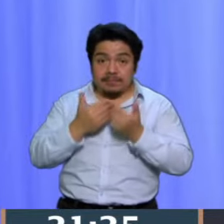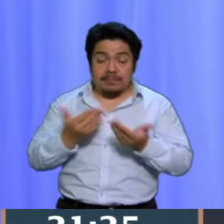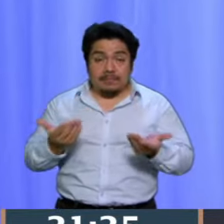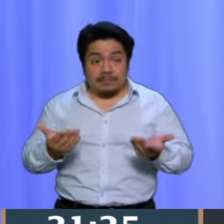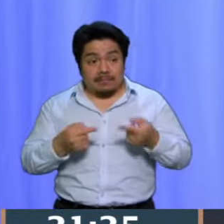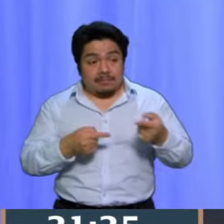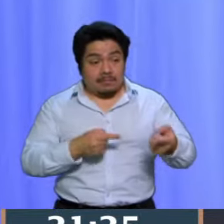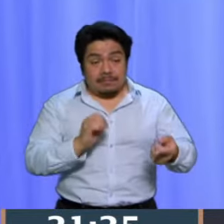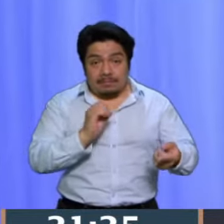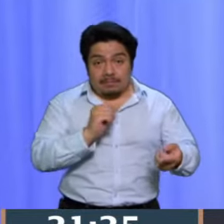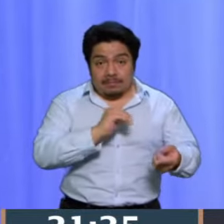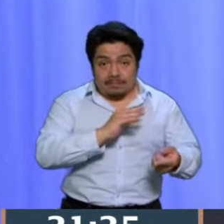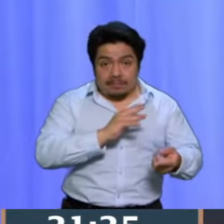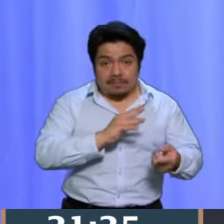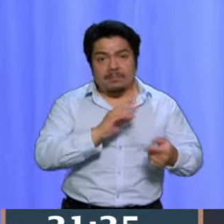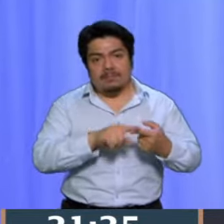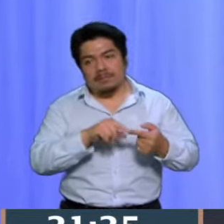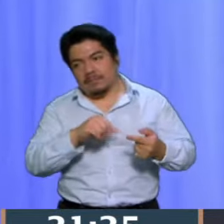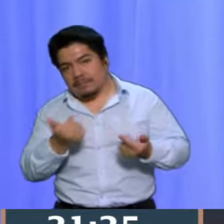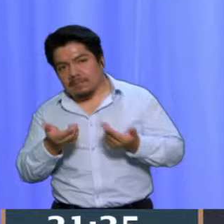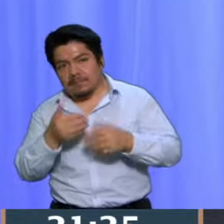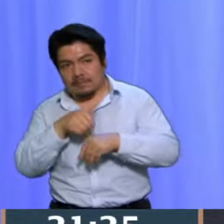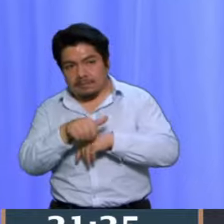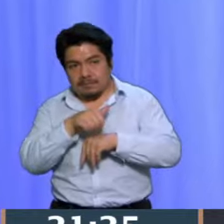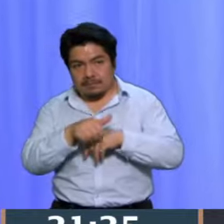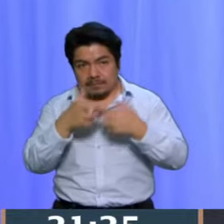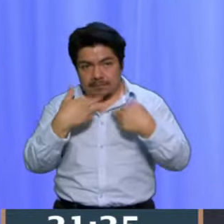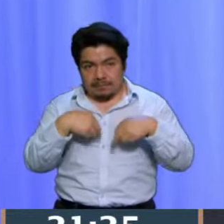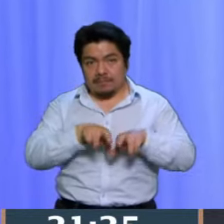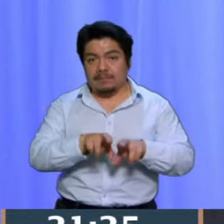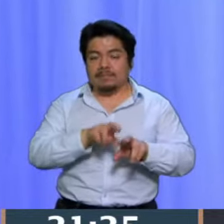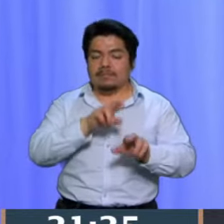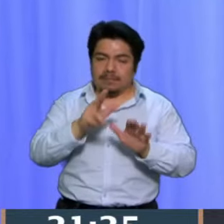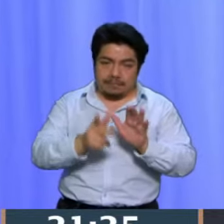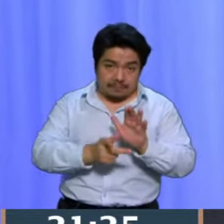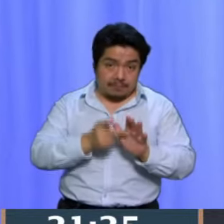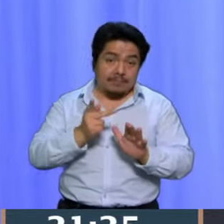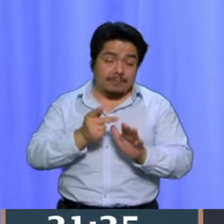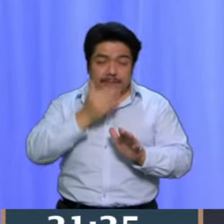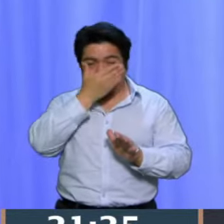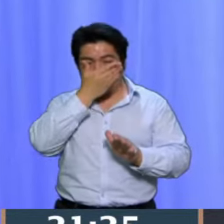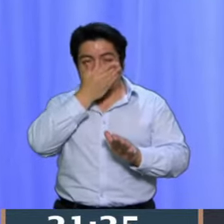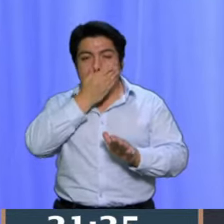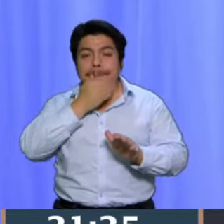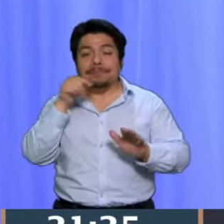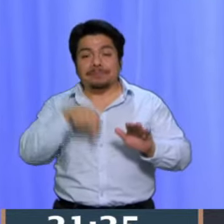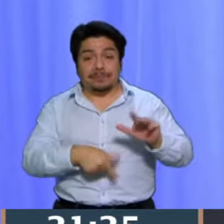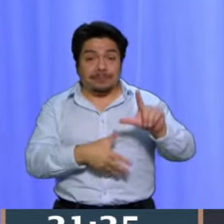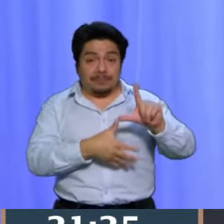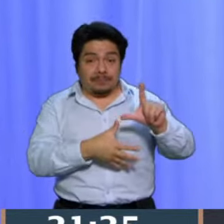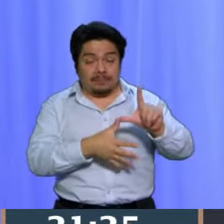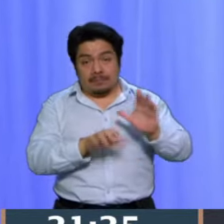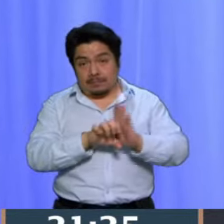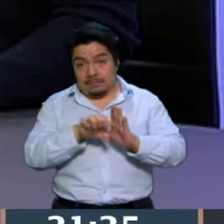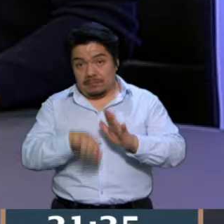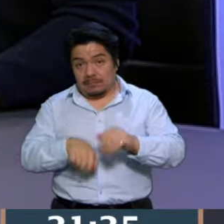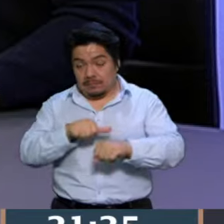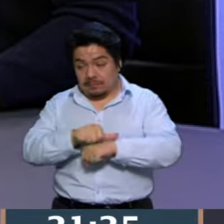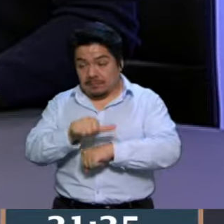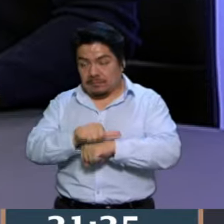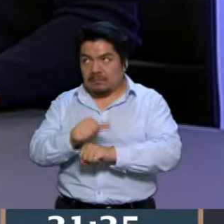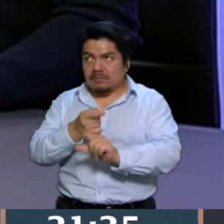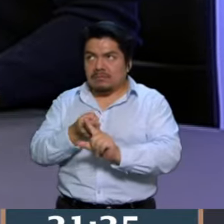no tuvieron el número que representaba este reemplazo. Y otra vez, es a nivel, en América Latina, bueno, Argentina tiene esta situación hace